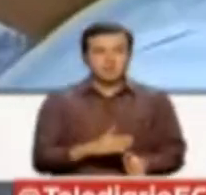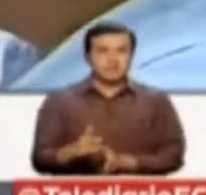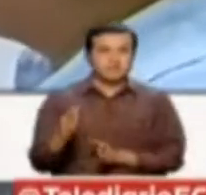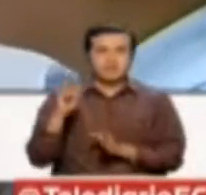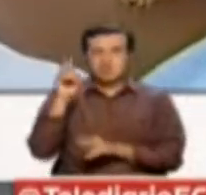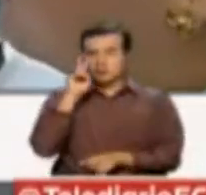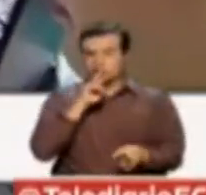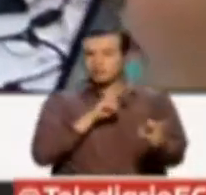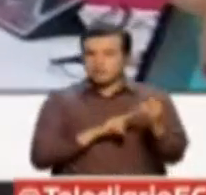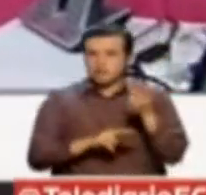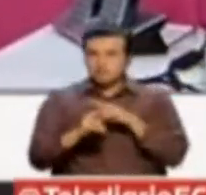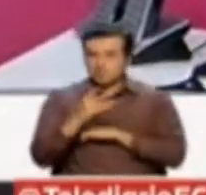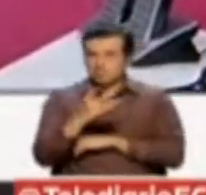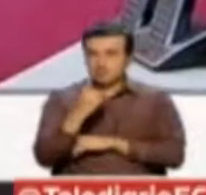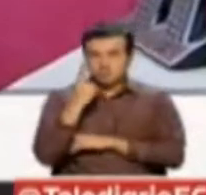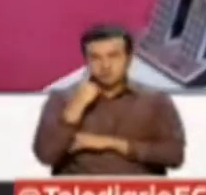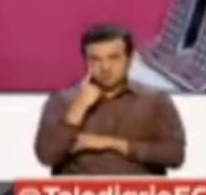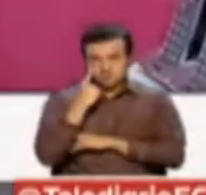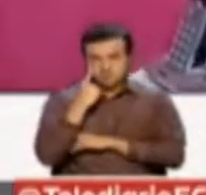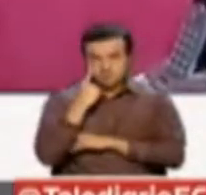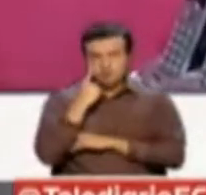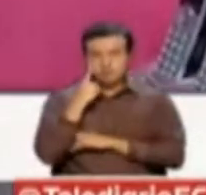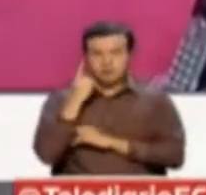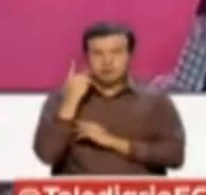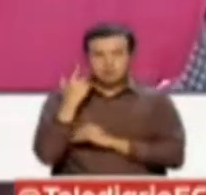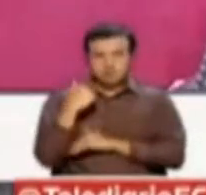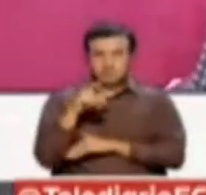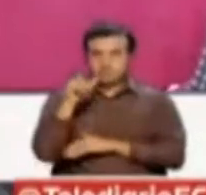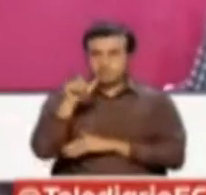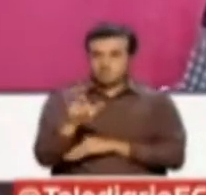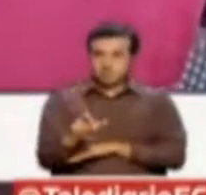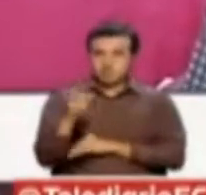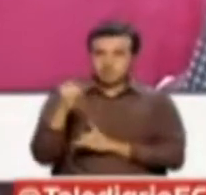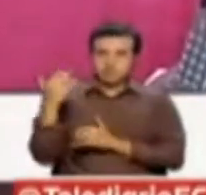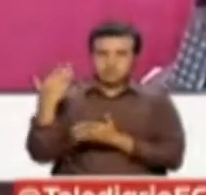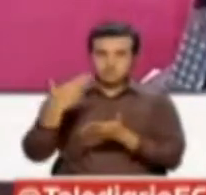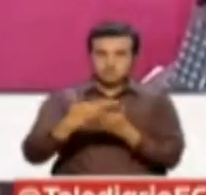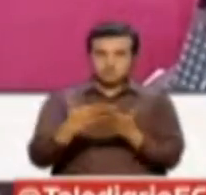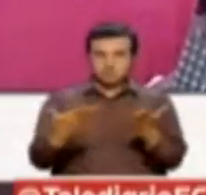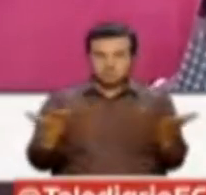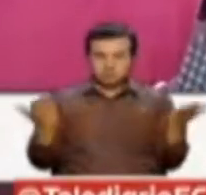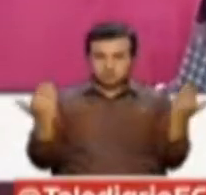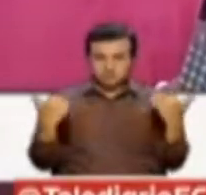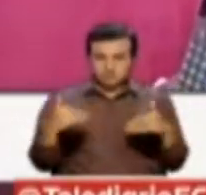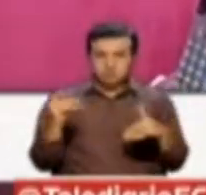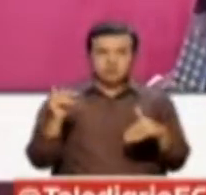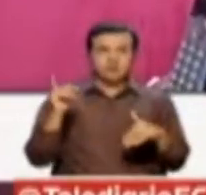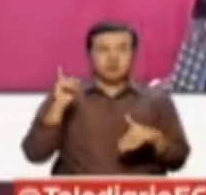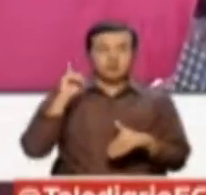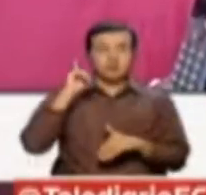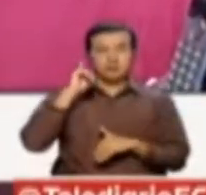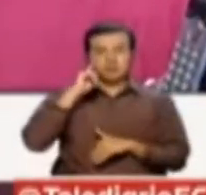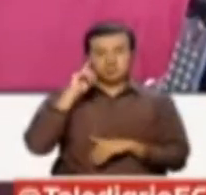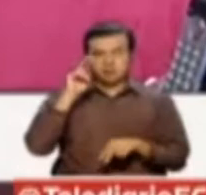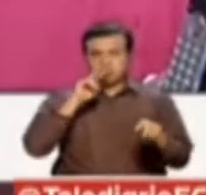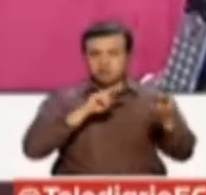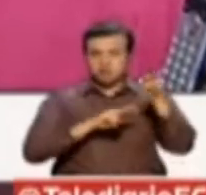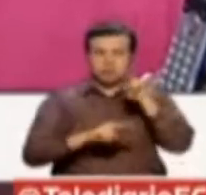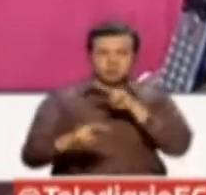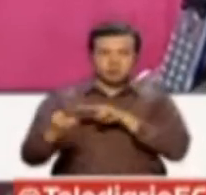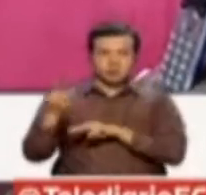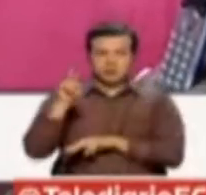el examen médico o el examen auditivo biológico no nosotros tenemos un paciente en este momento y aquí está el fonoaudiólogo para realizar el examen